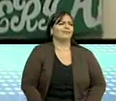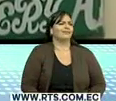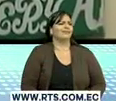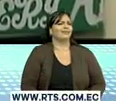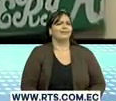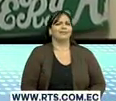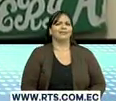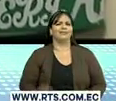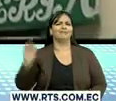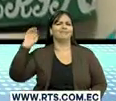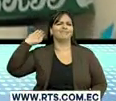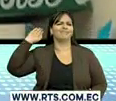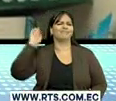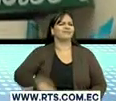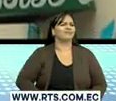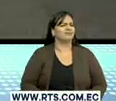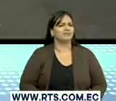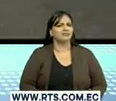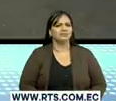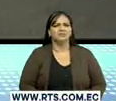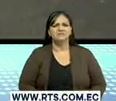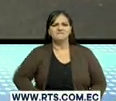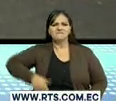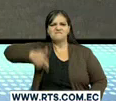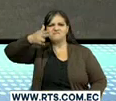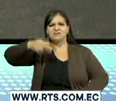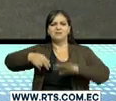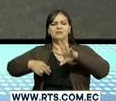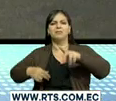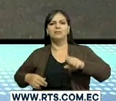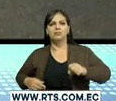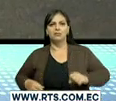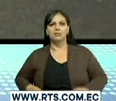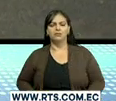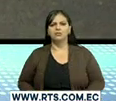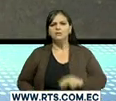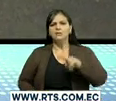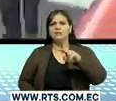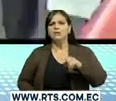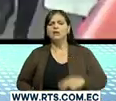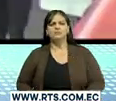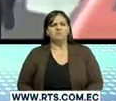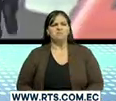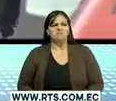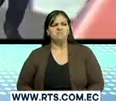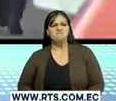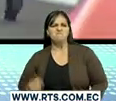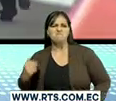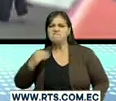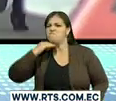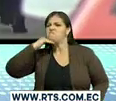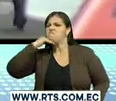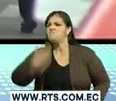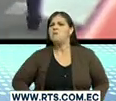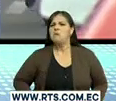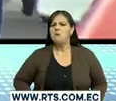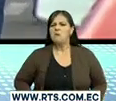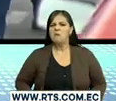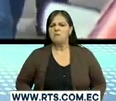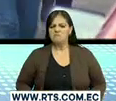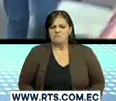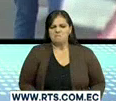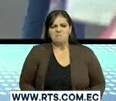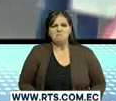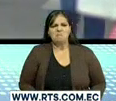Pero esta actitud no nos va a doblegar. Esta actitud negligente, así, estas actitudes de que mi